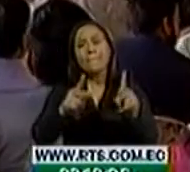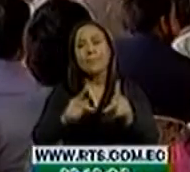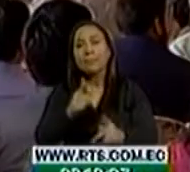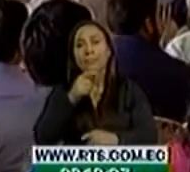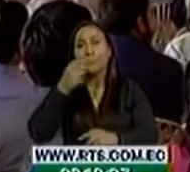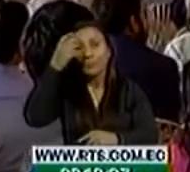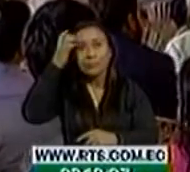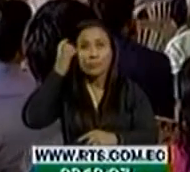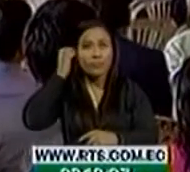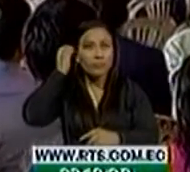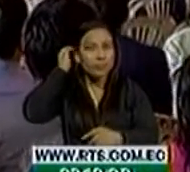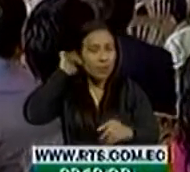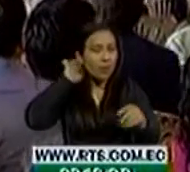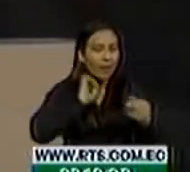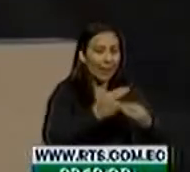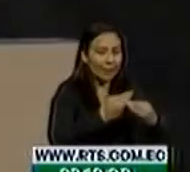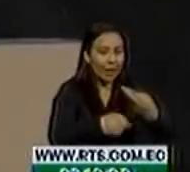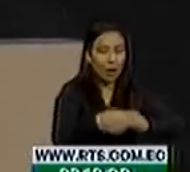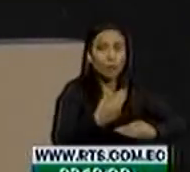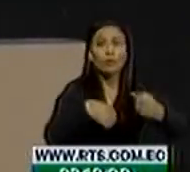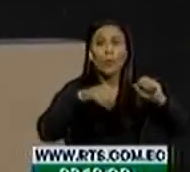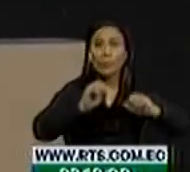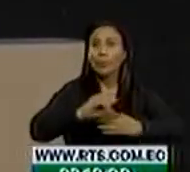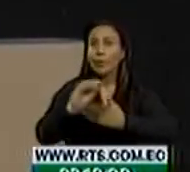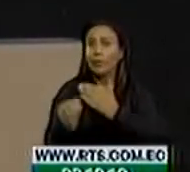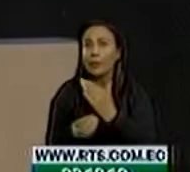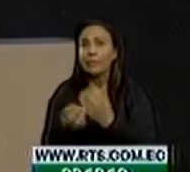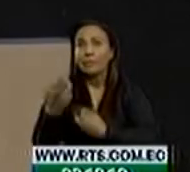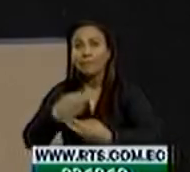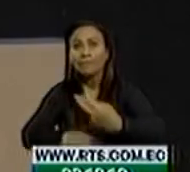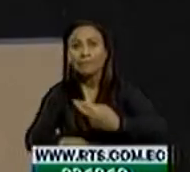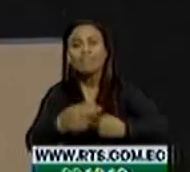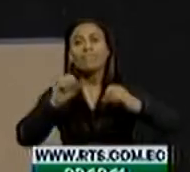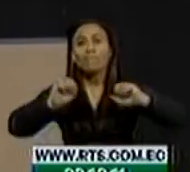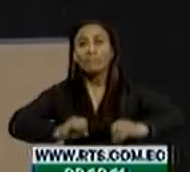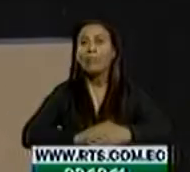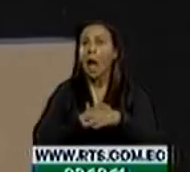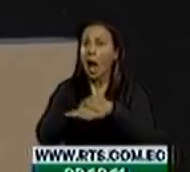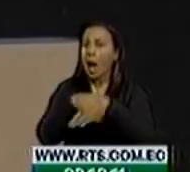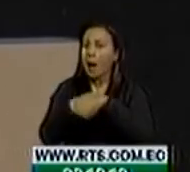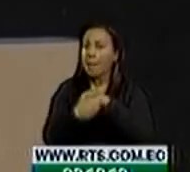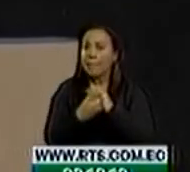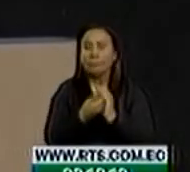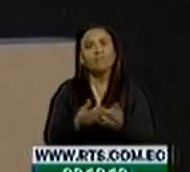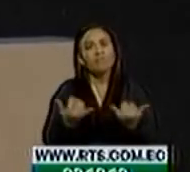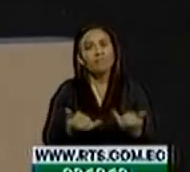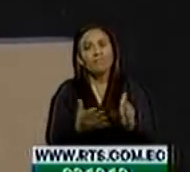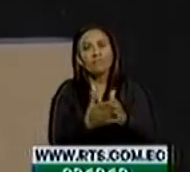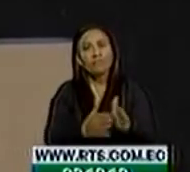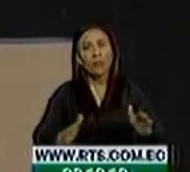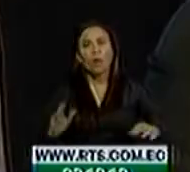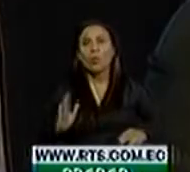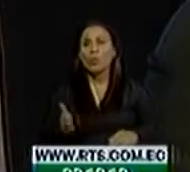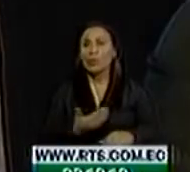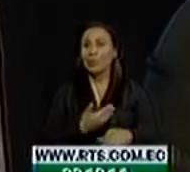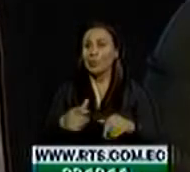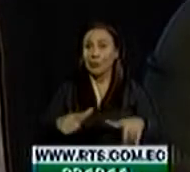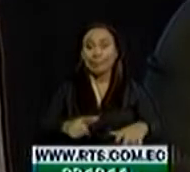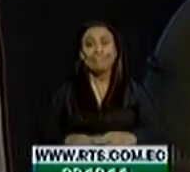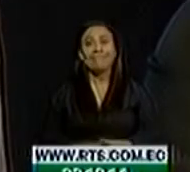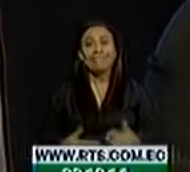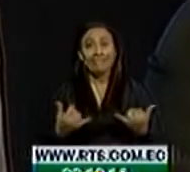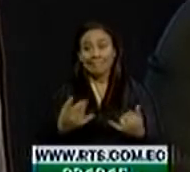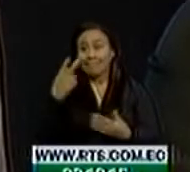ese nicho de mercado pueda ser reactivado y de alguna manera aprovechado para la rehabilitación de nuestro sector. Vamos a